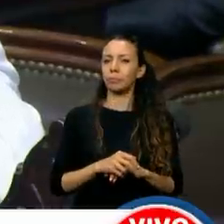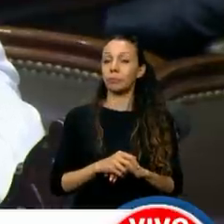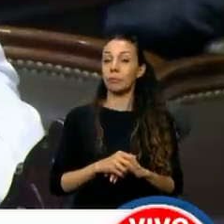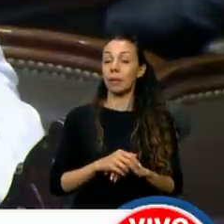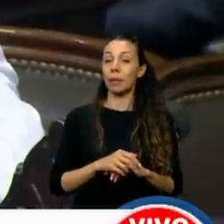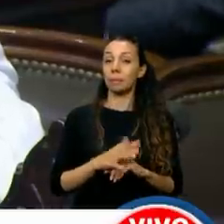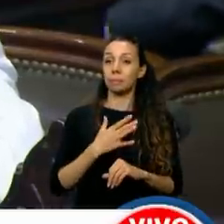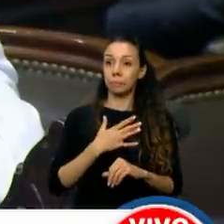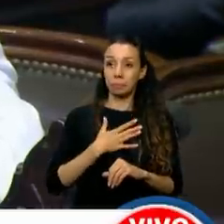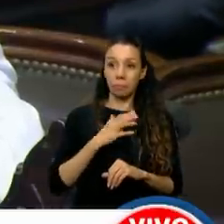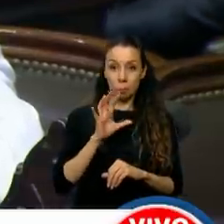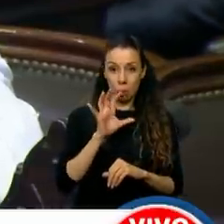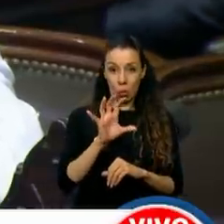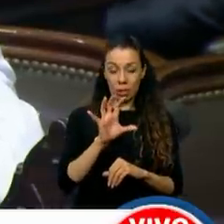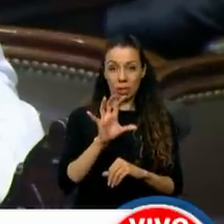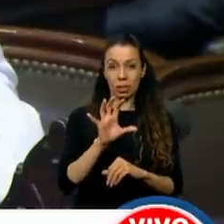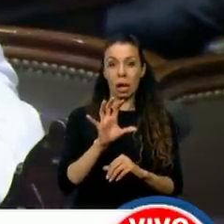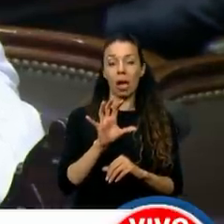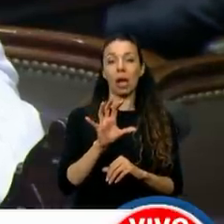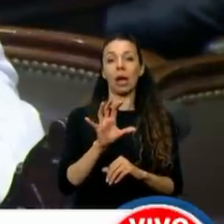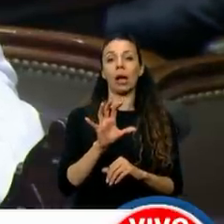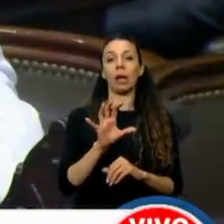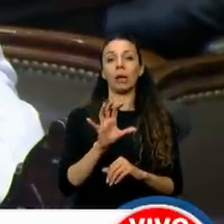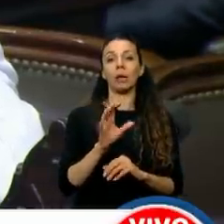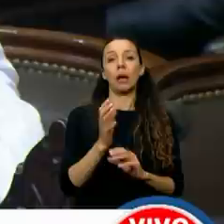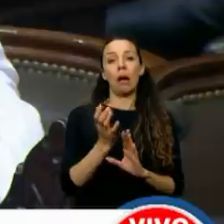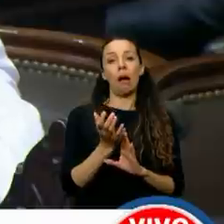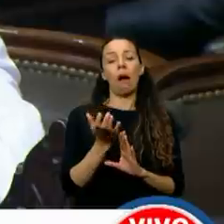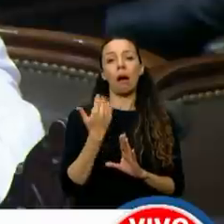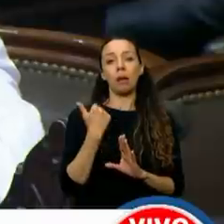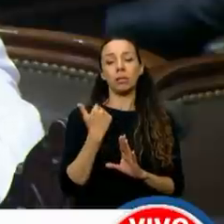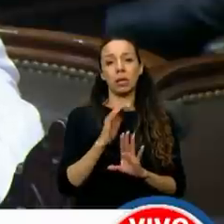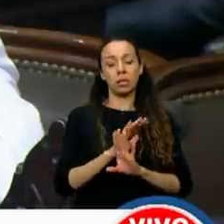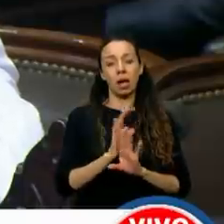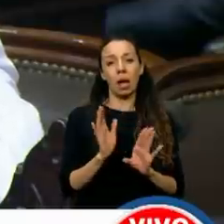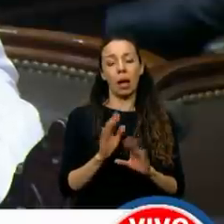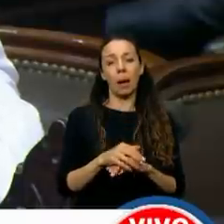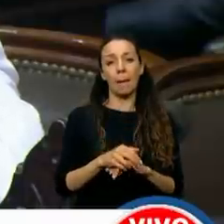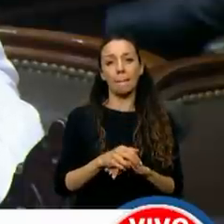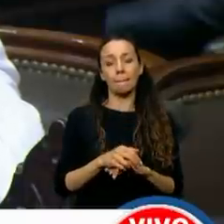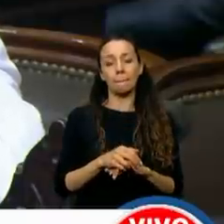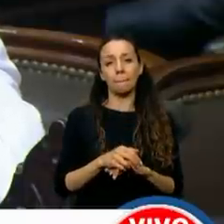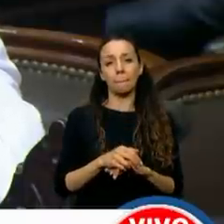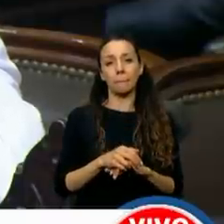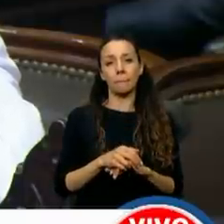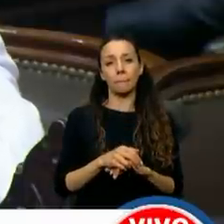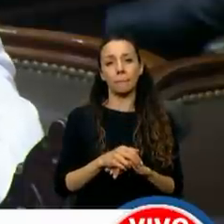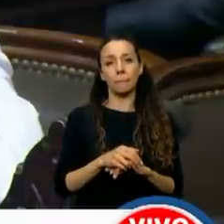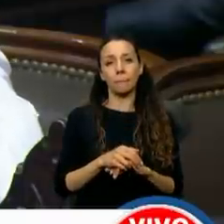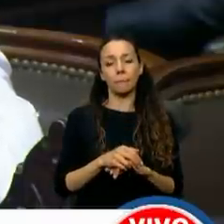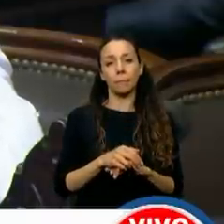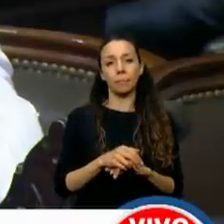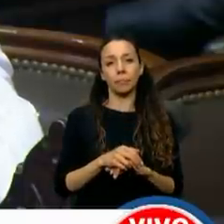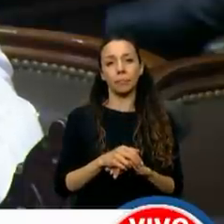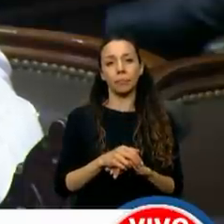tuvimos y padecimos está esta lógica de esta lógica de